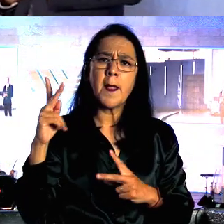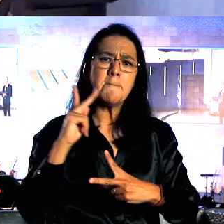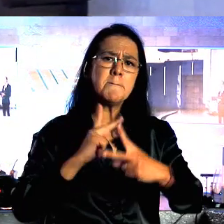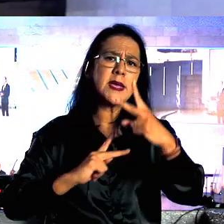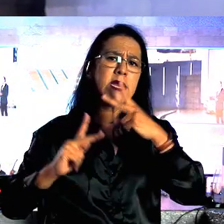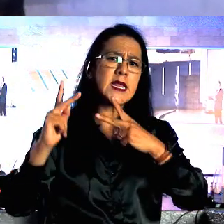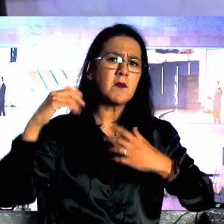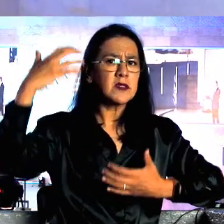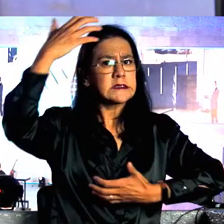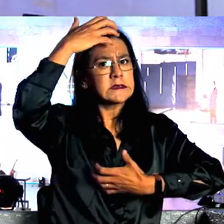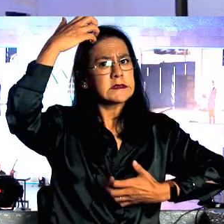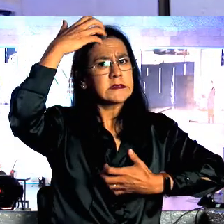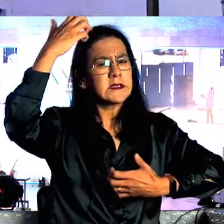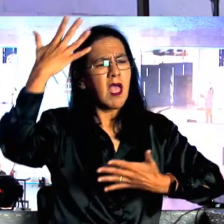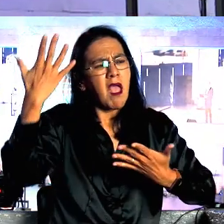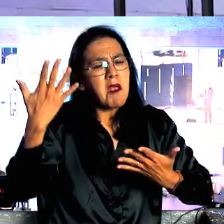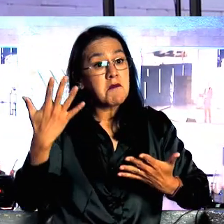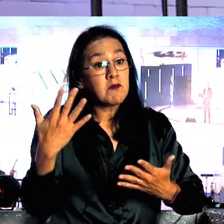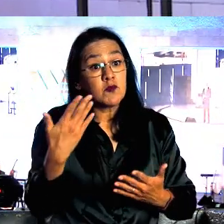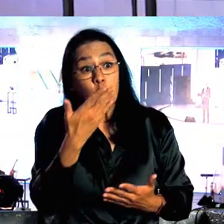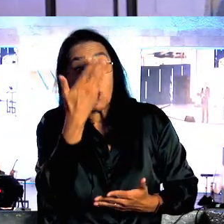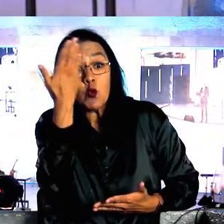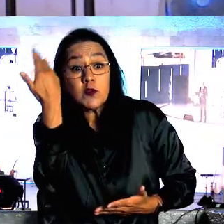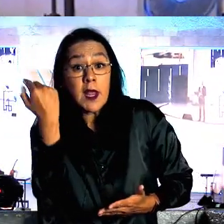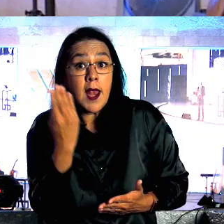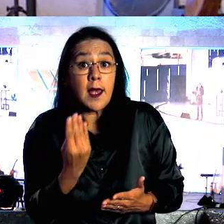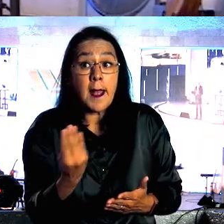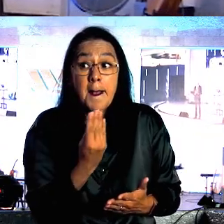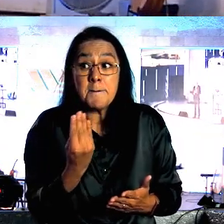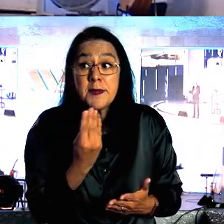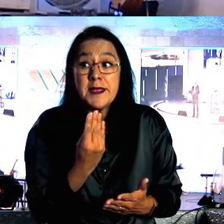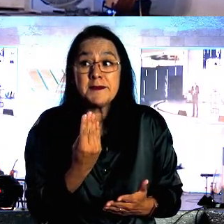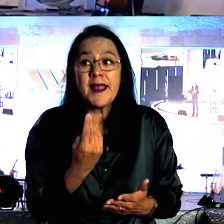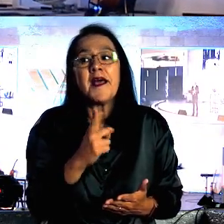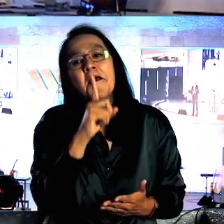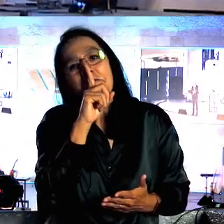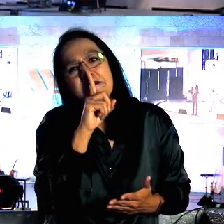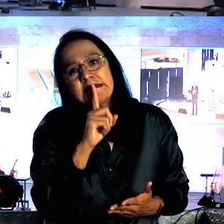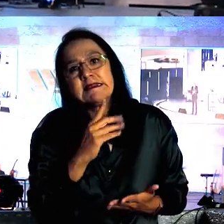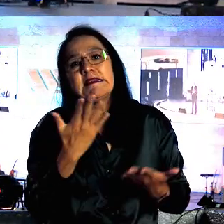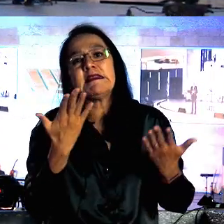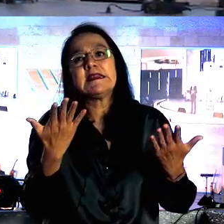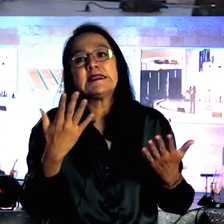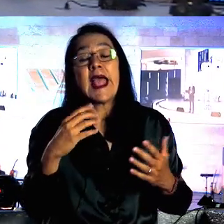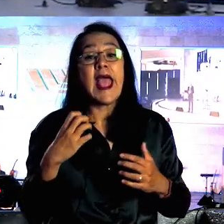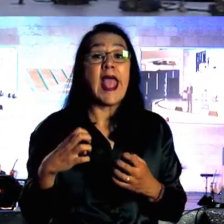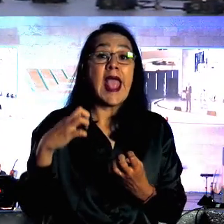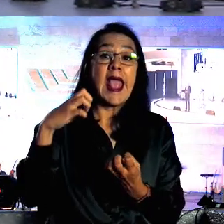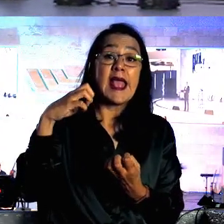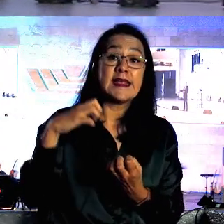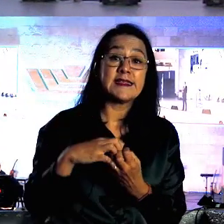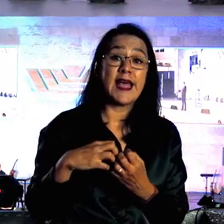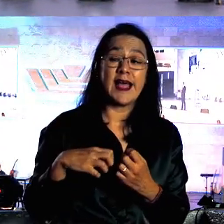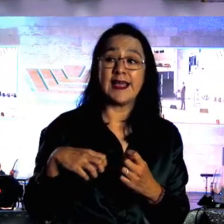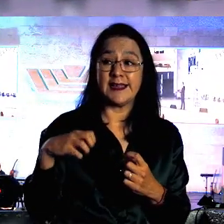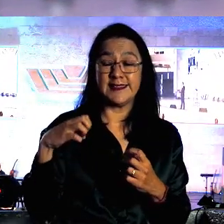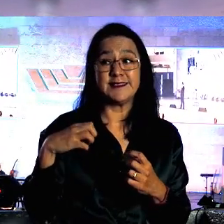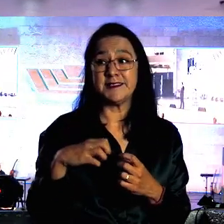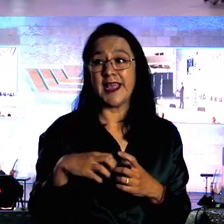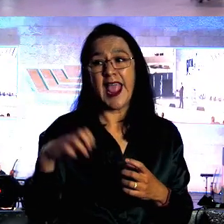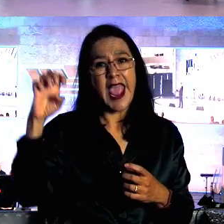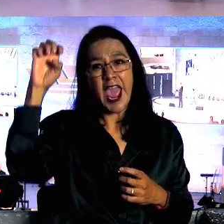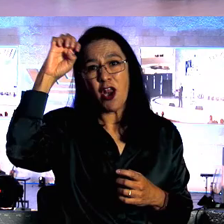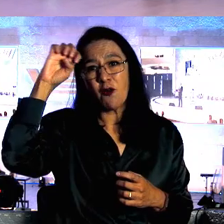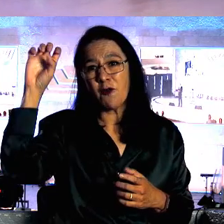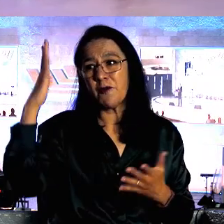pues que tal si la Biblia está equivocada que tal si si es cierto eso de que tenemos millones de años de existencia y la Biblia dice